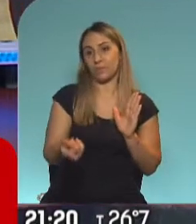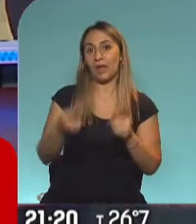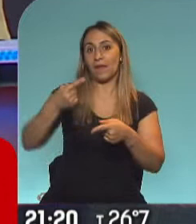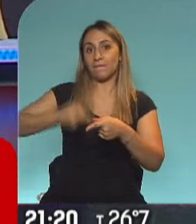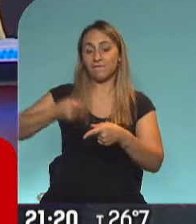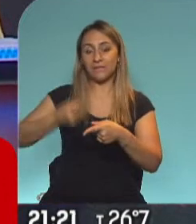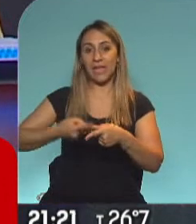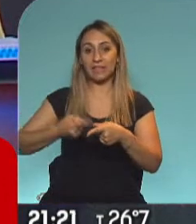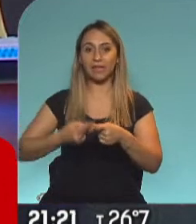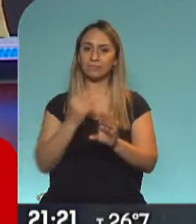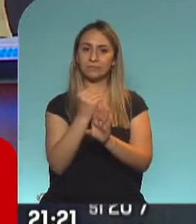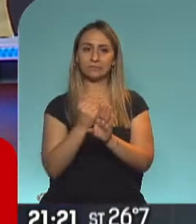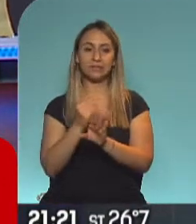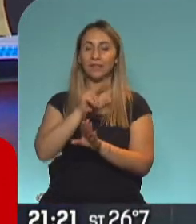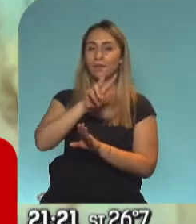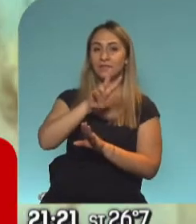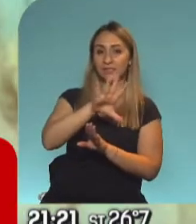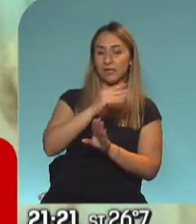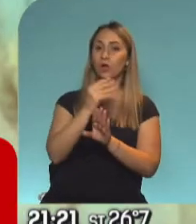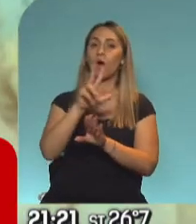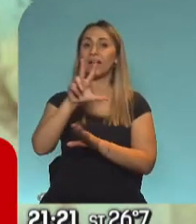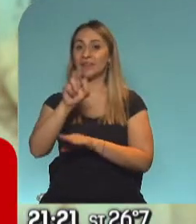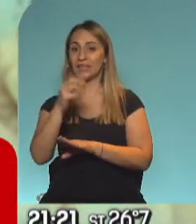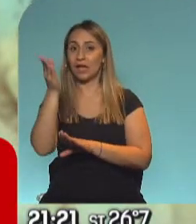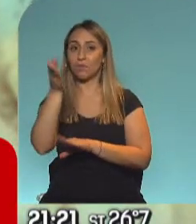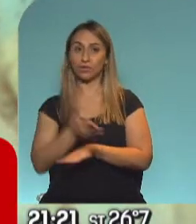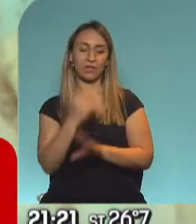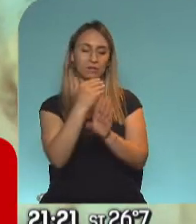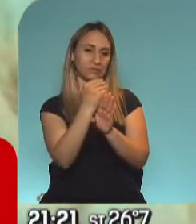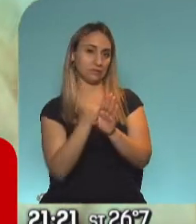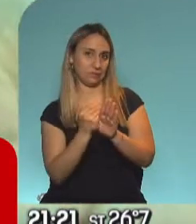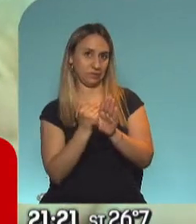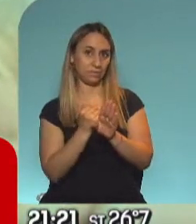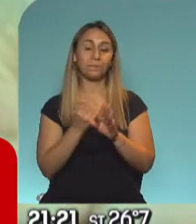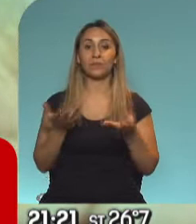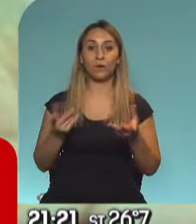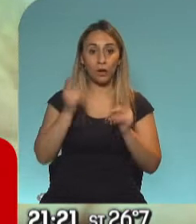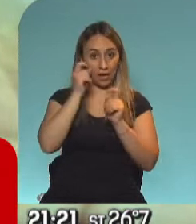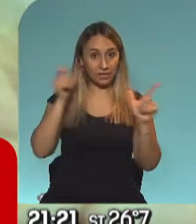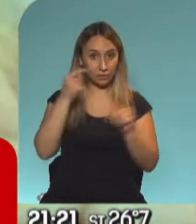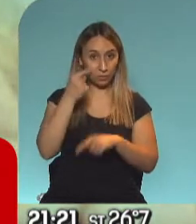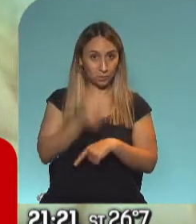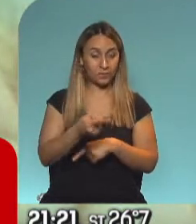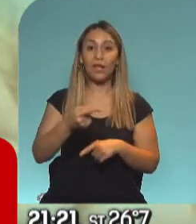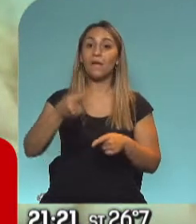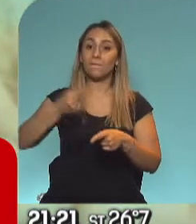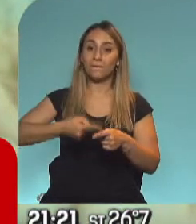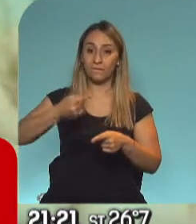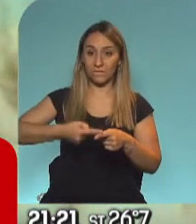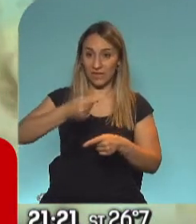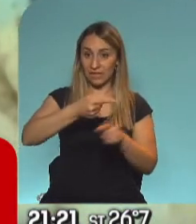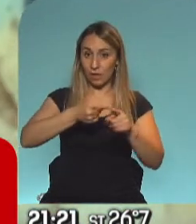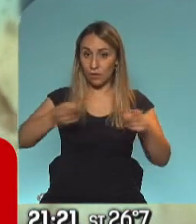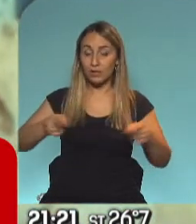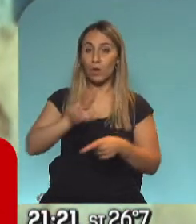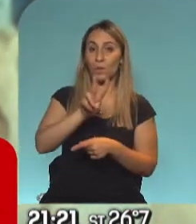Una rebaja de entre el 25 y el 30%. Así que bueno, atención entonces, durante estas fiestas, durante el